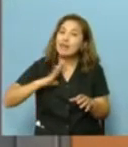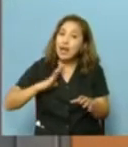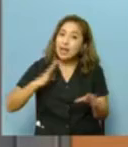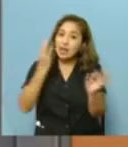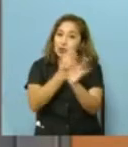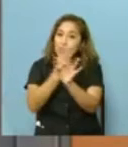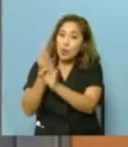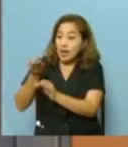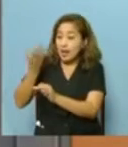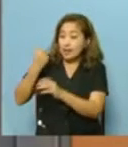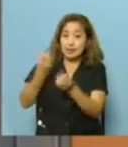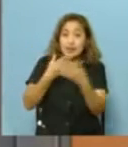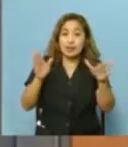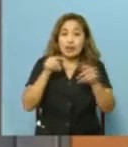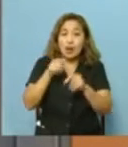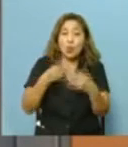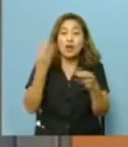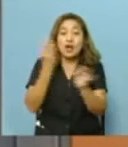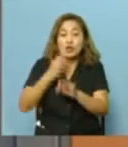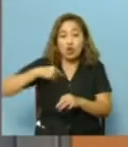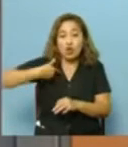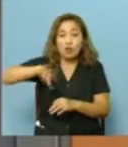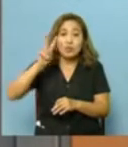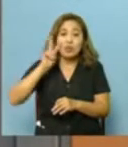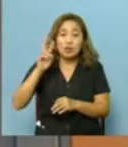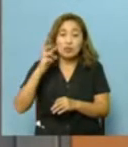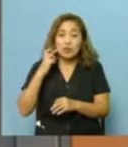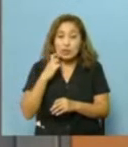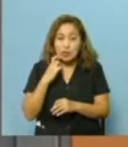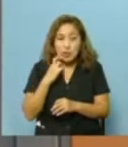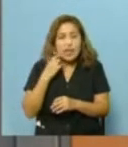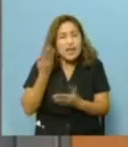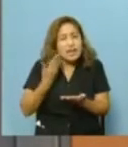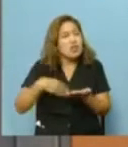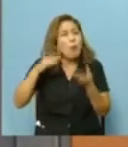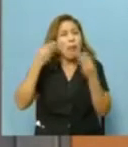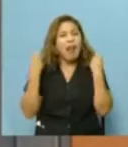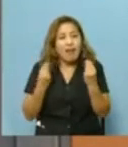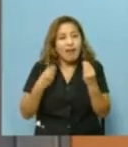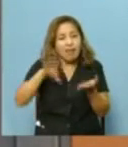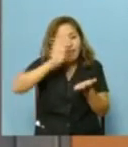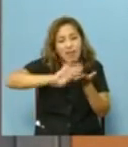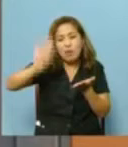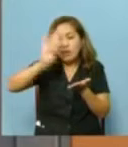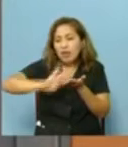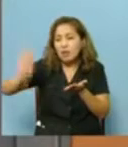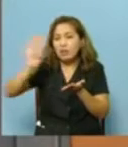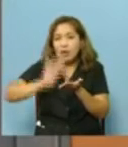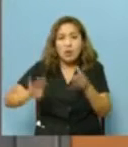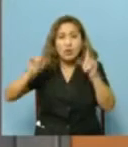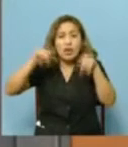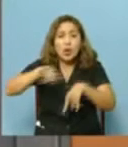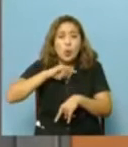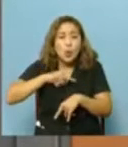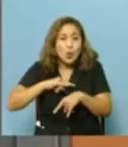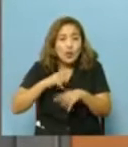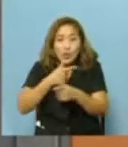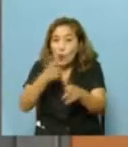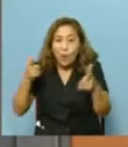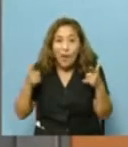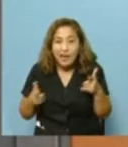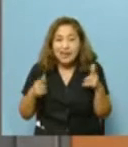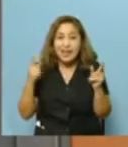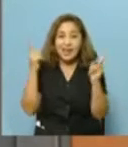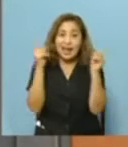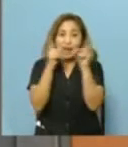ayer en la inauguración ahora el problema es y eso va a ser un esquema de seguir endeudando a una provincia que no tiene de dónde te cuento que